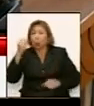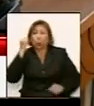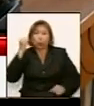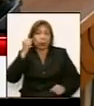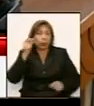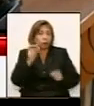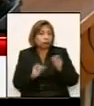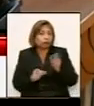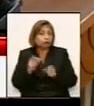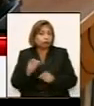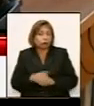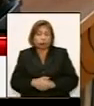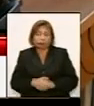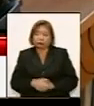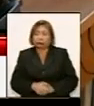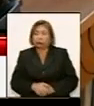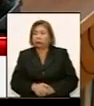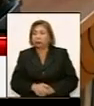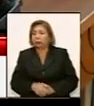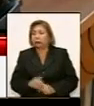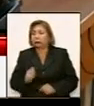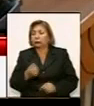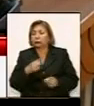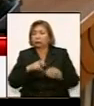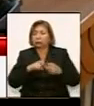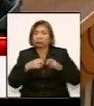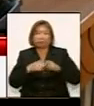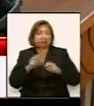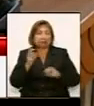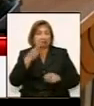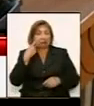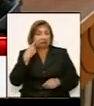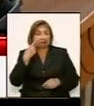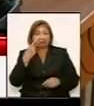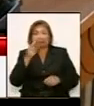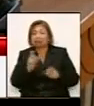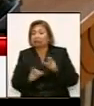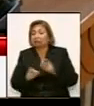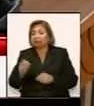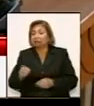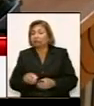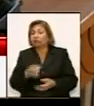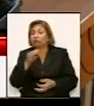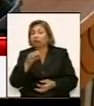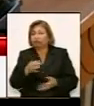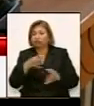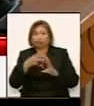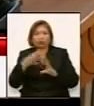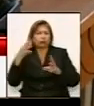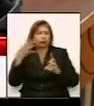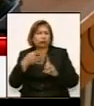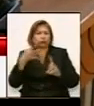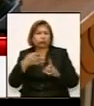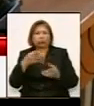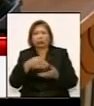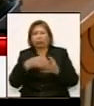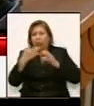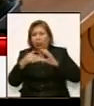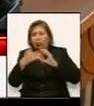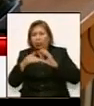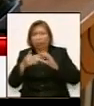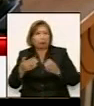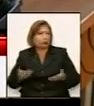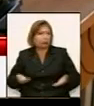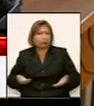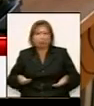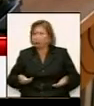humanos por un tema de coyuntura. Otro problema es que no reconoce a usuarios que están particularmente vulnerables a la violencia en esa plataforma. Entonces